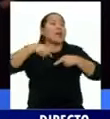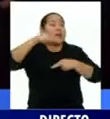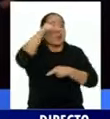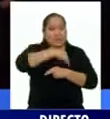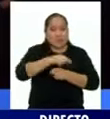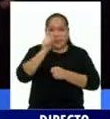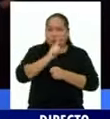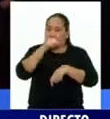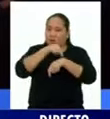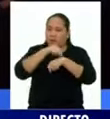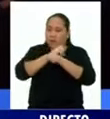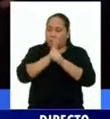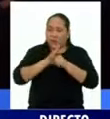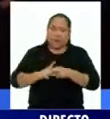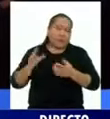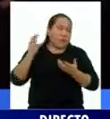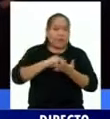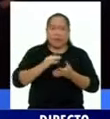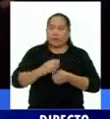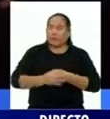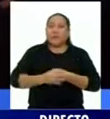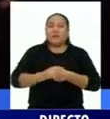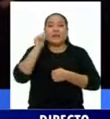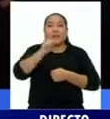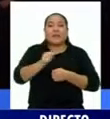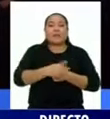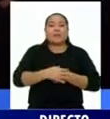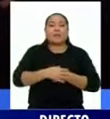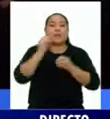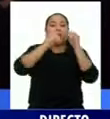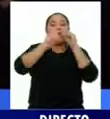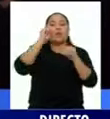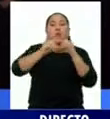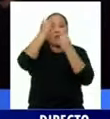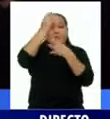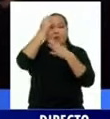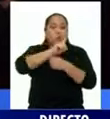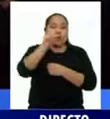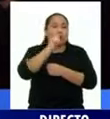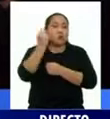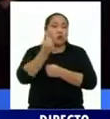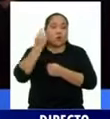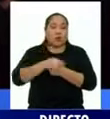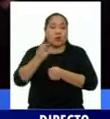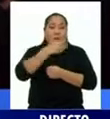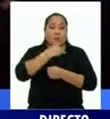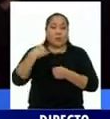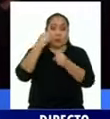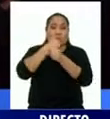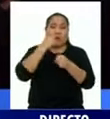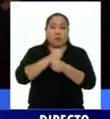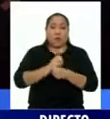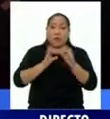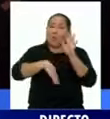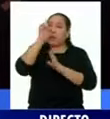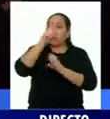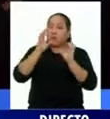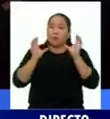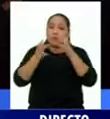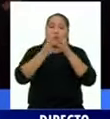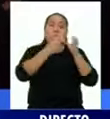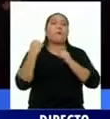pandemia. En esa línea estamos todavía cerrando los informes que no solo hace el Ministerio de Trabajo, sino que hace más de un sector, para